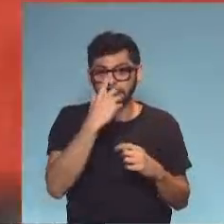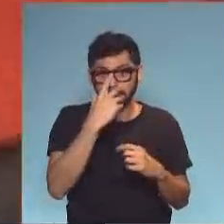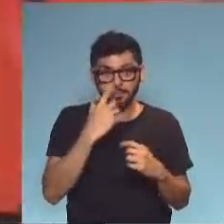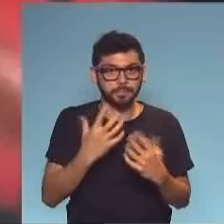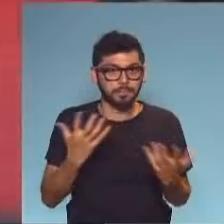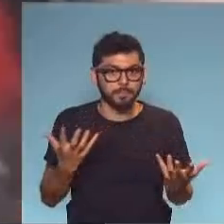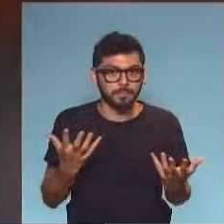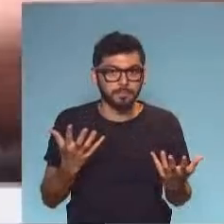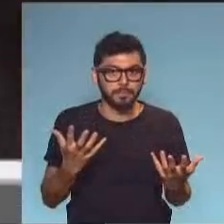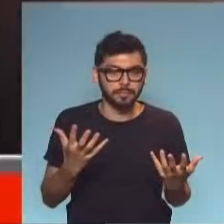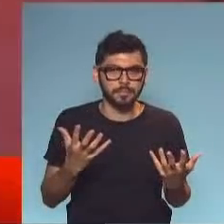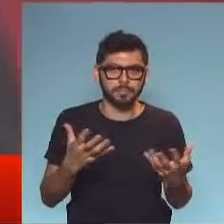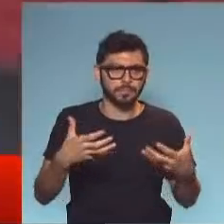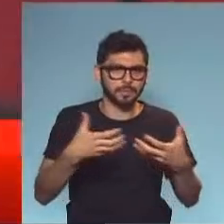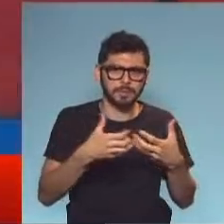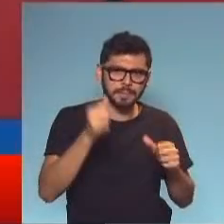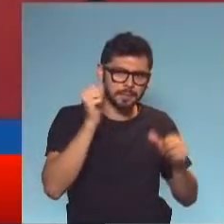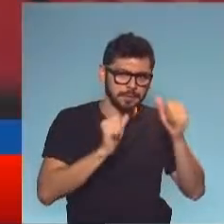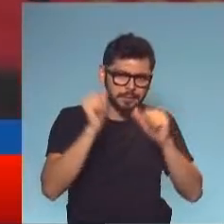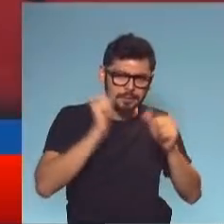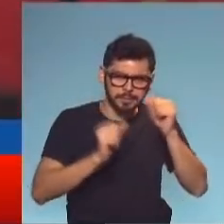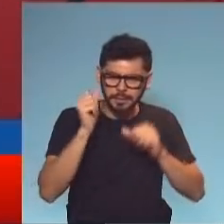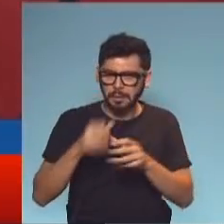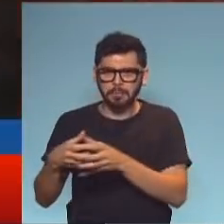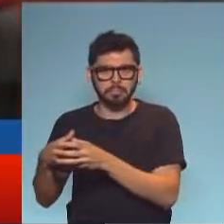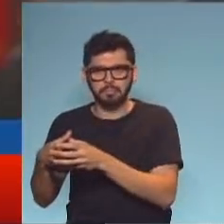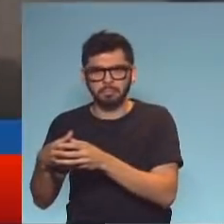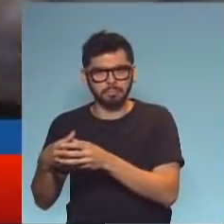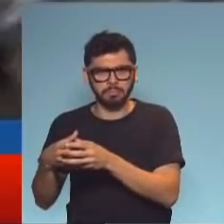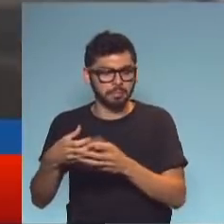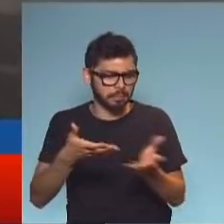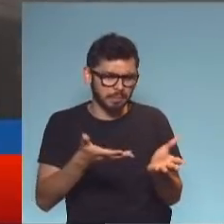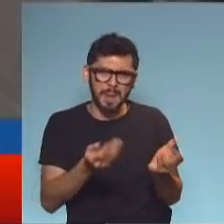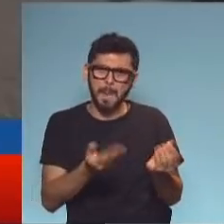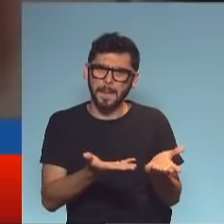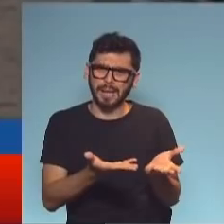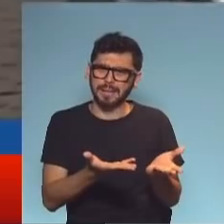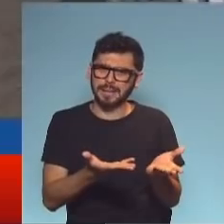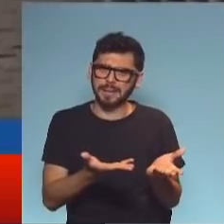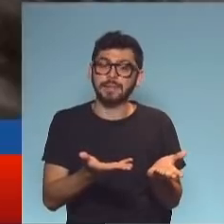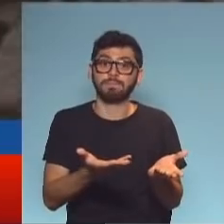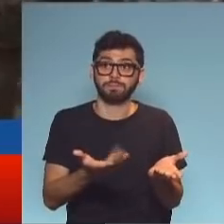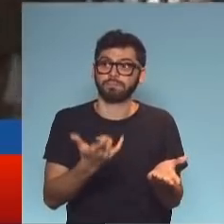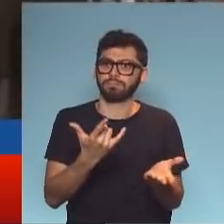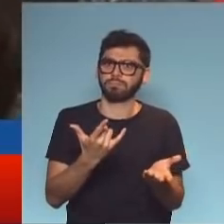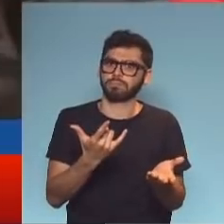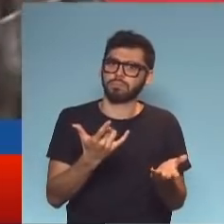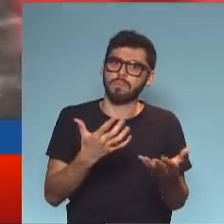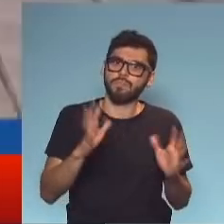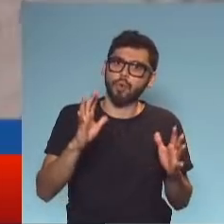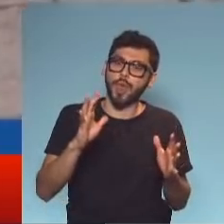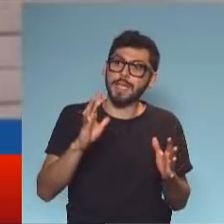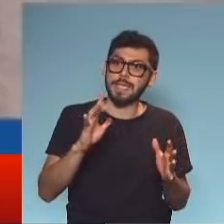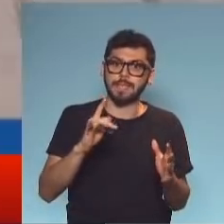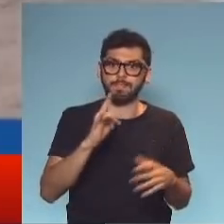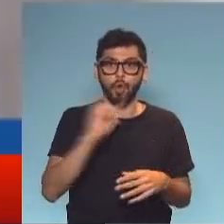cuando los heridos vienen de un lado, hay que atender qué está pasando ahí, porque hay una importante denuncia que se puede hacer desde ese